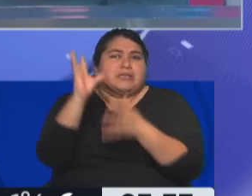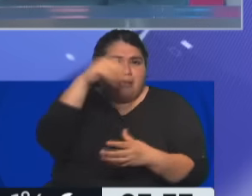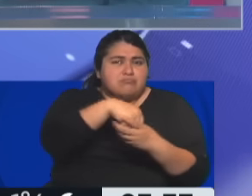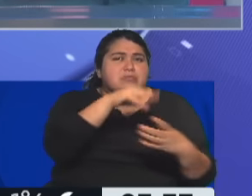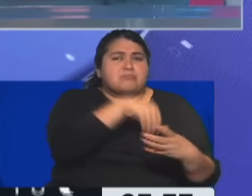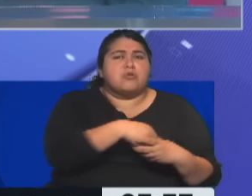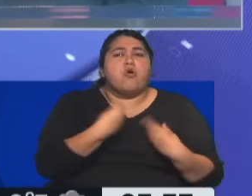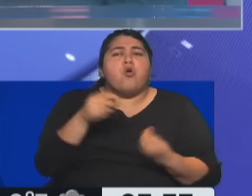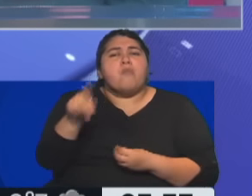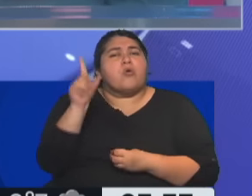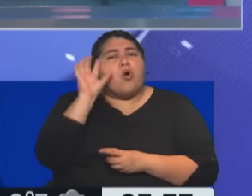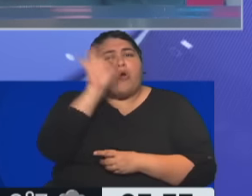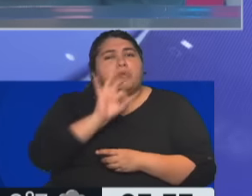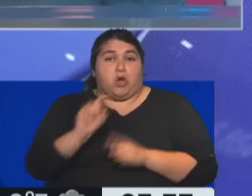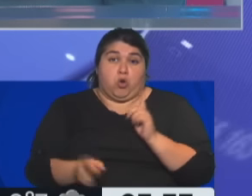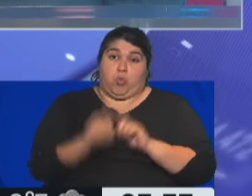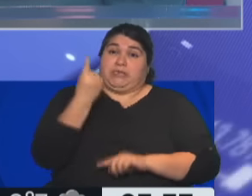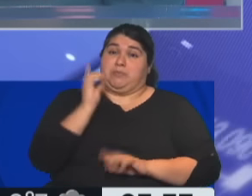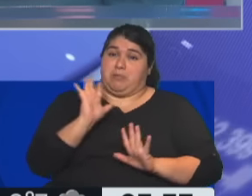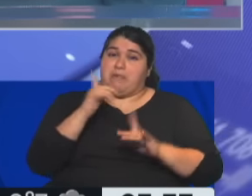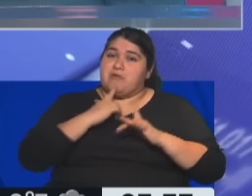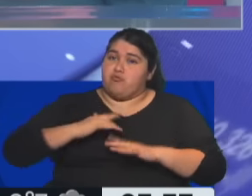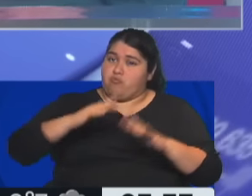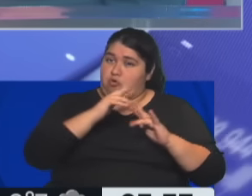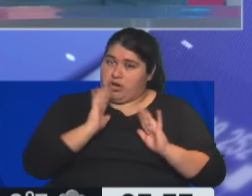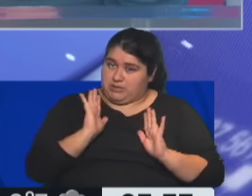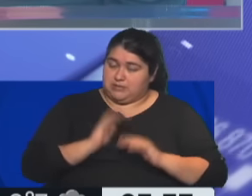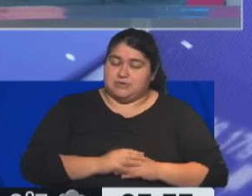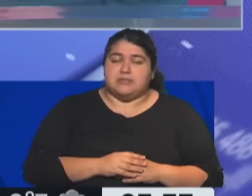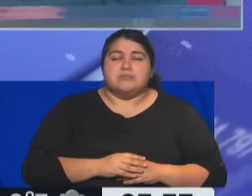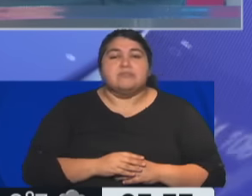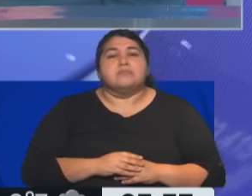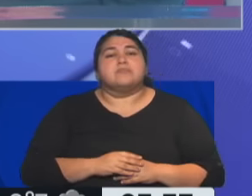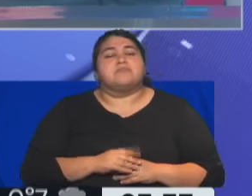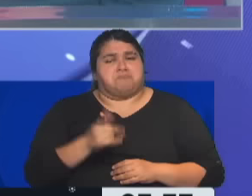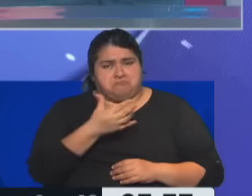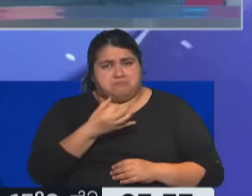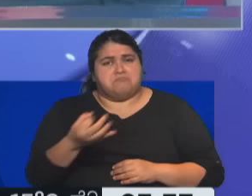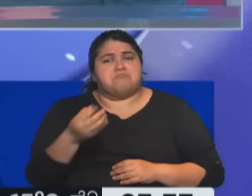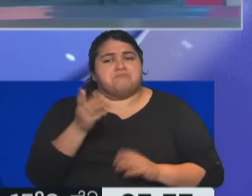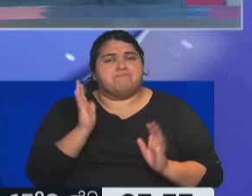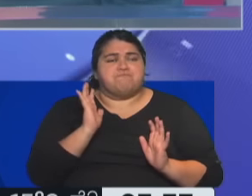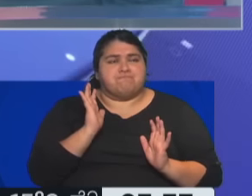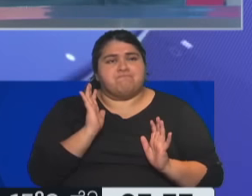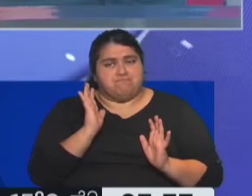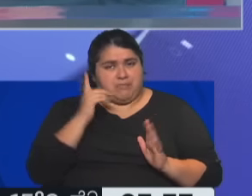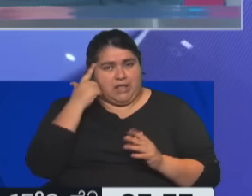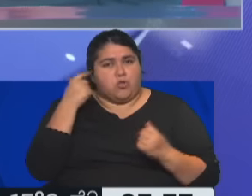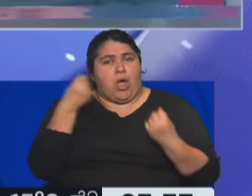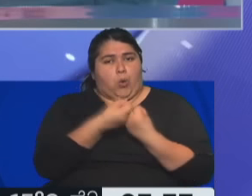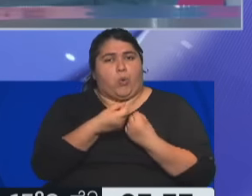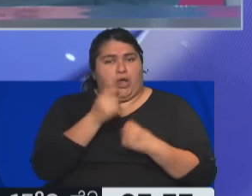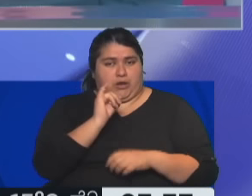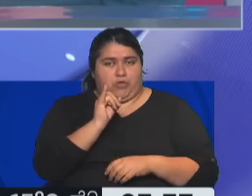cómo lo estás viendo? Porque tampoco es la primera vez que se dice esto, sí, ¿no? Sí, la verdad que estoy de acuerdo en la mirada